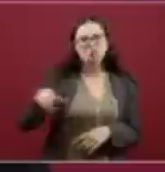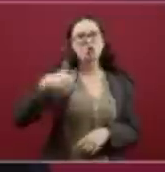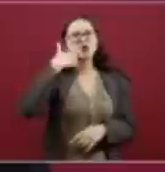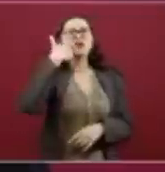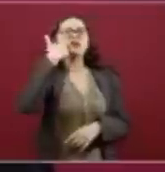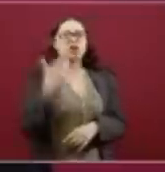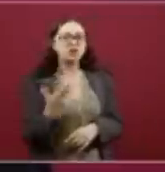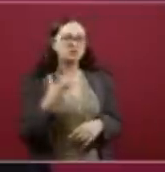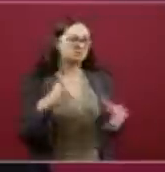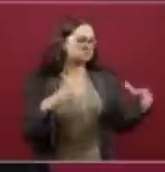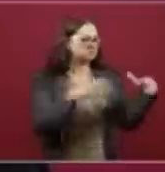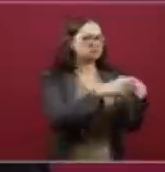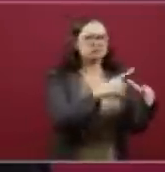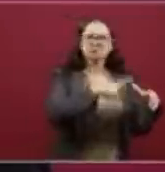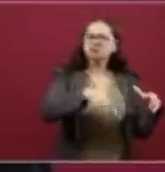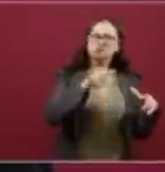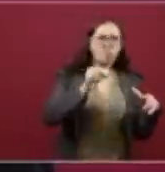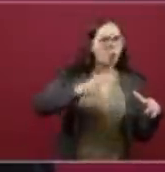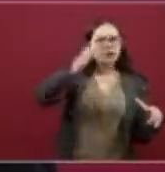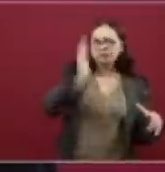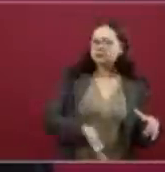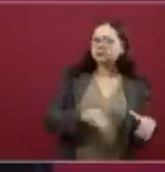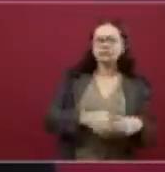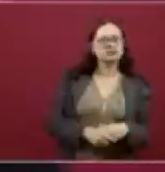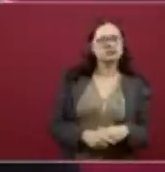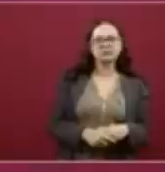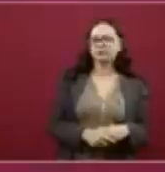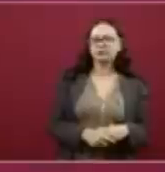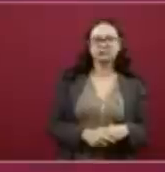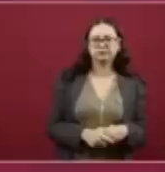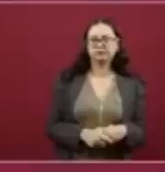no se resignan, porque además,